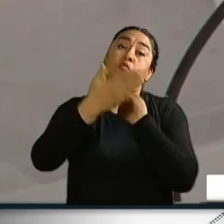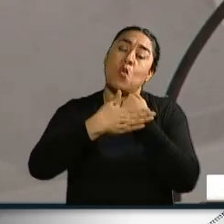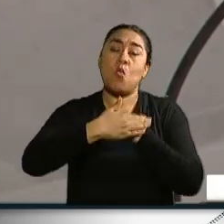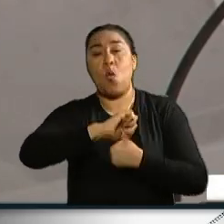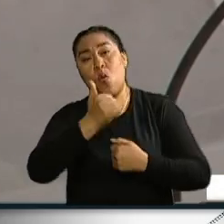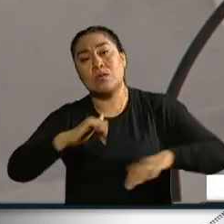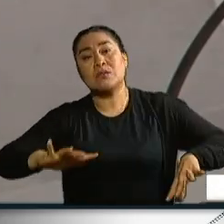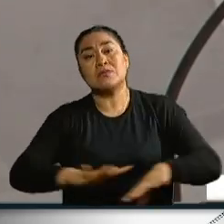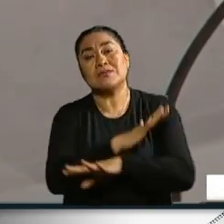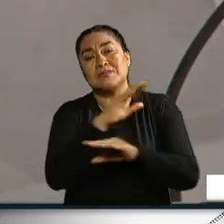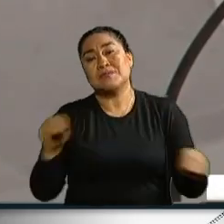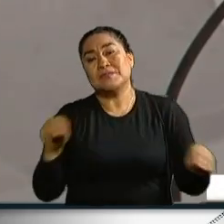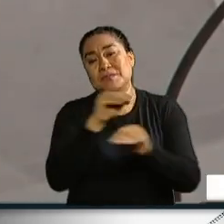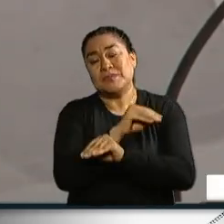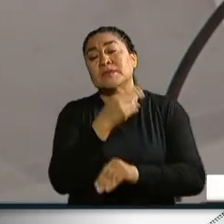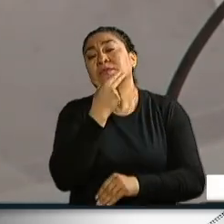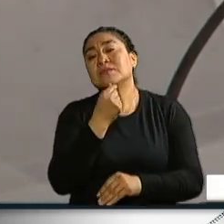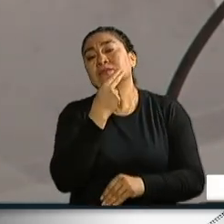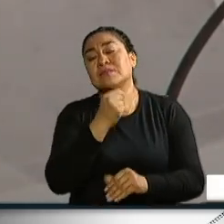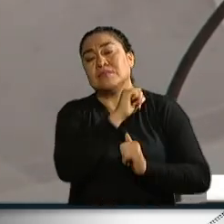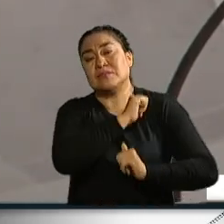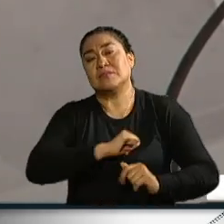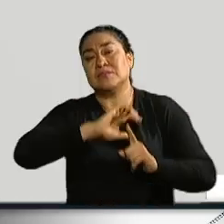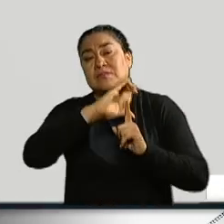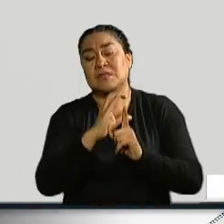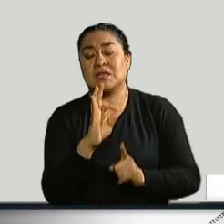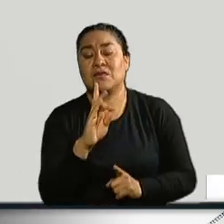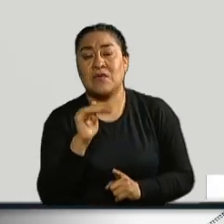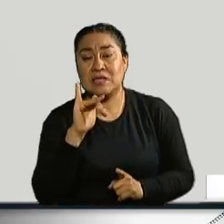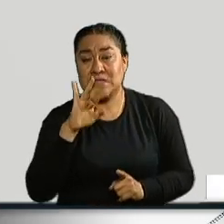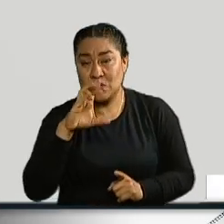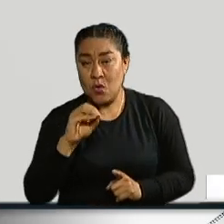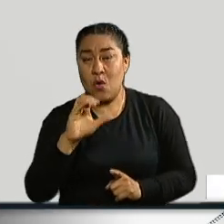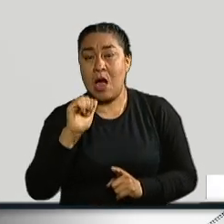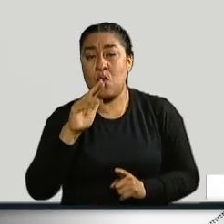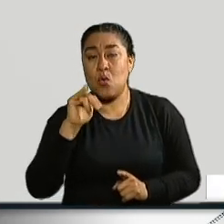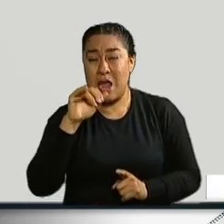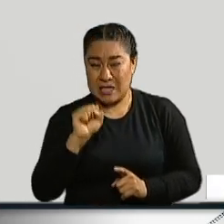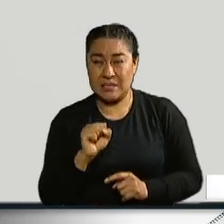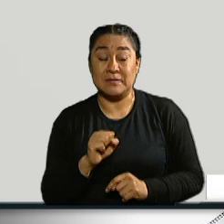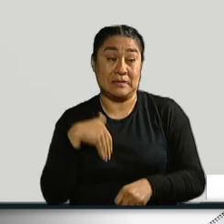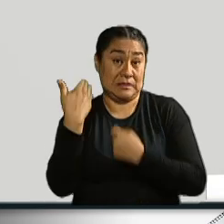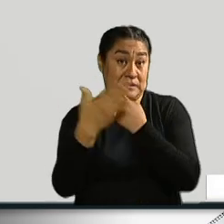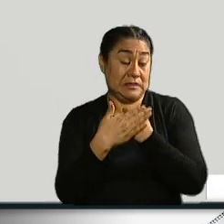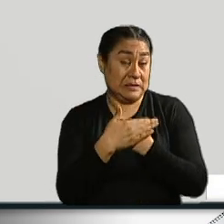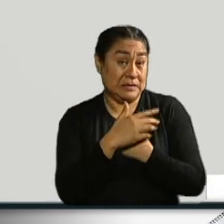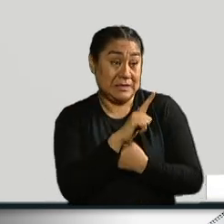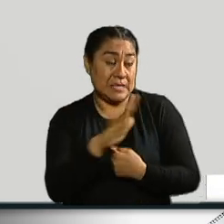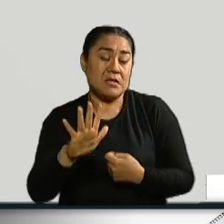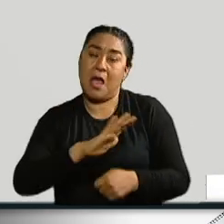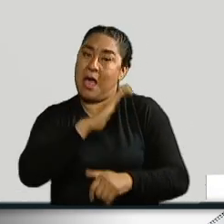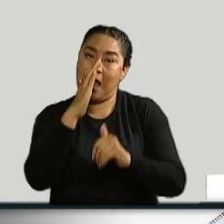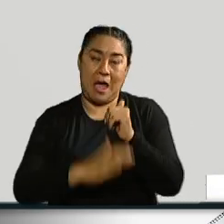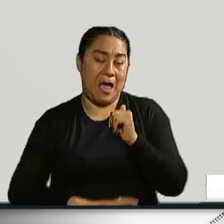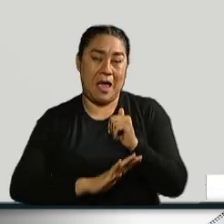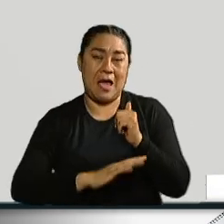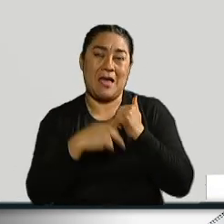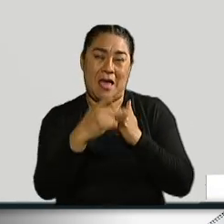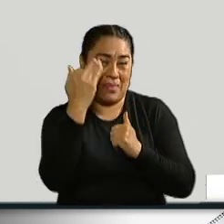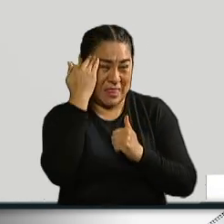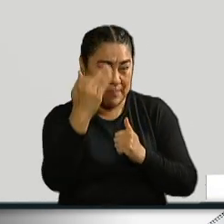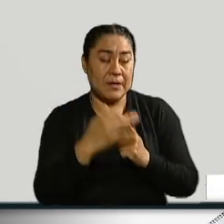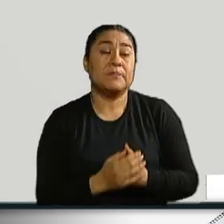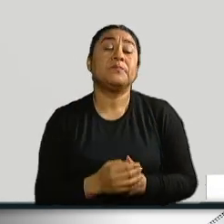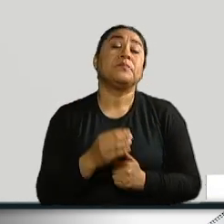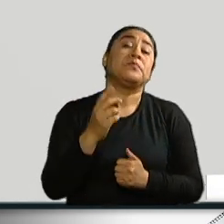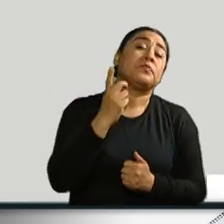relevo del comisionado Francisco Acuña llamas quien en unas semanas como le decíamos ya concluye su encargo las y